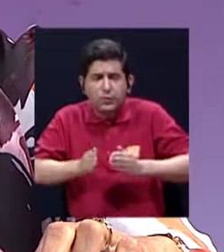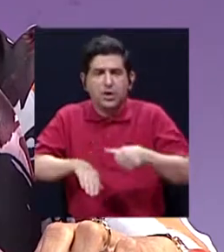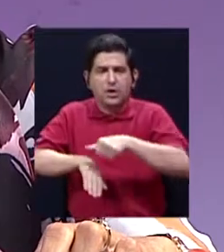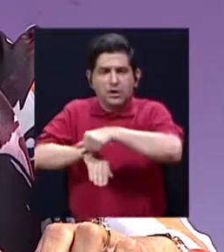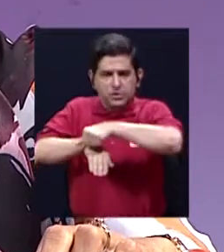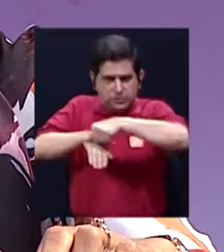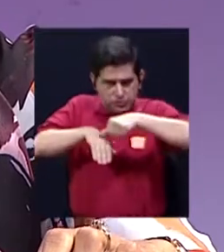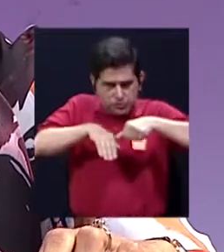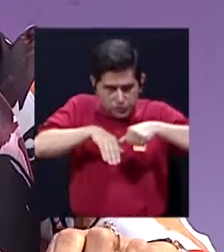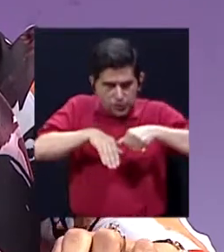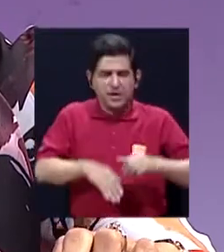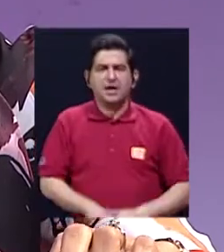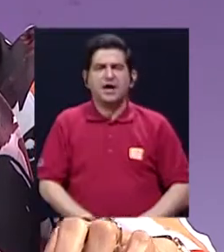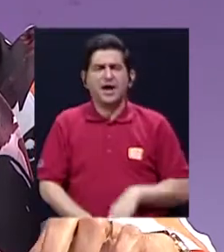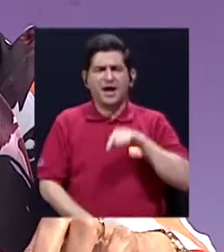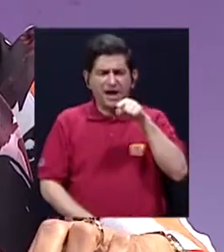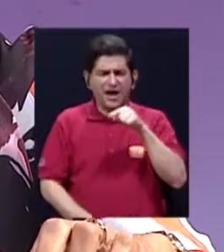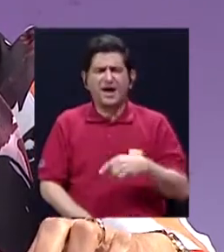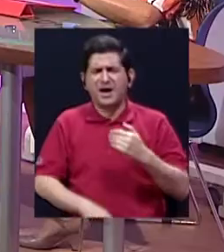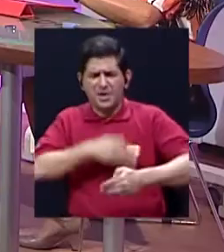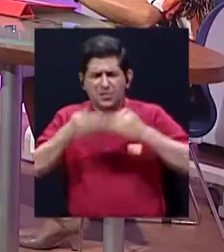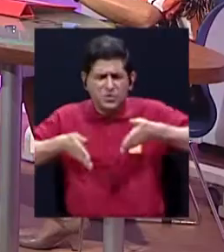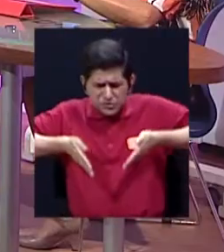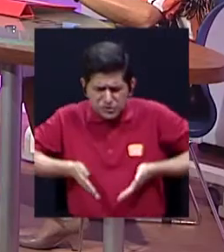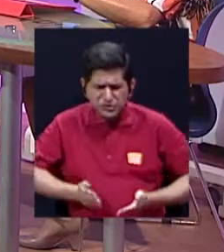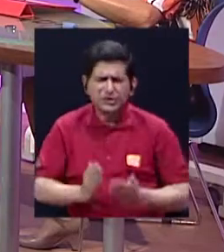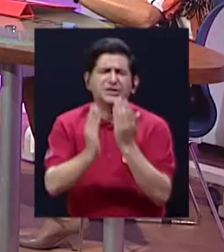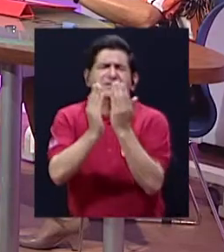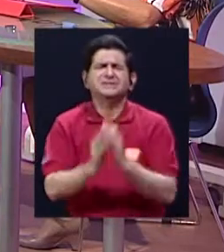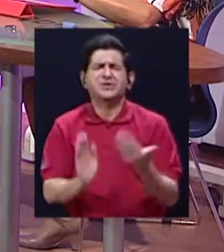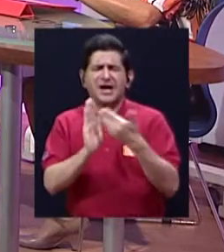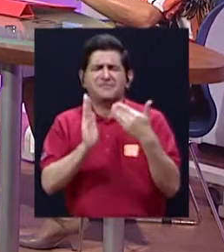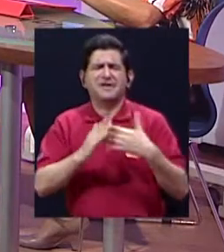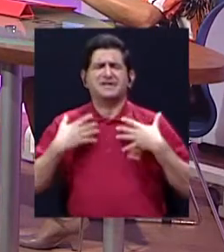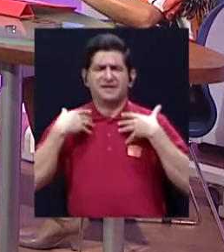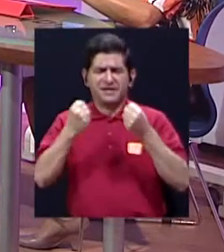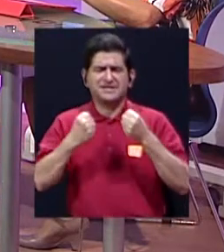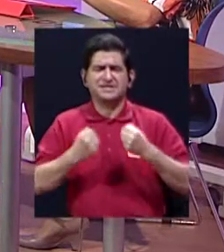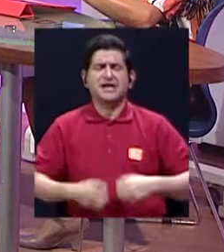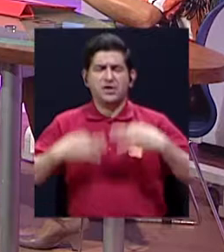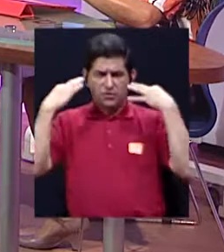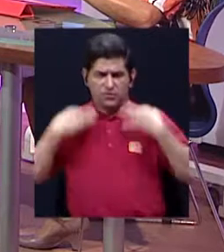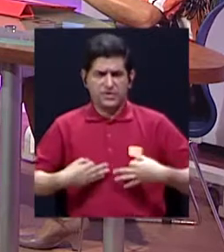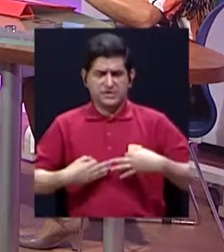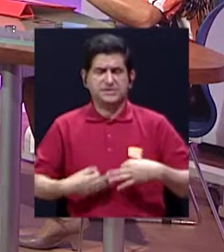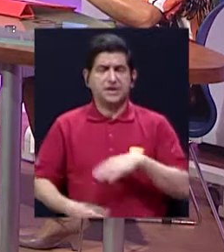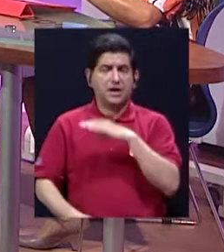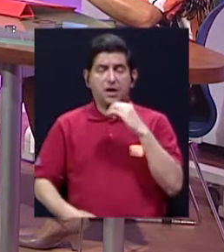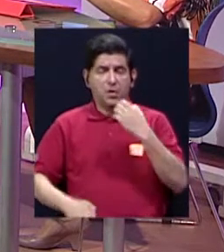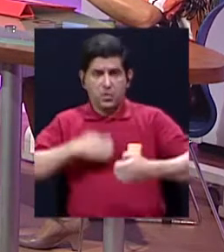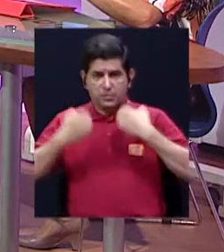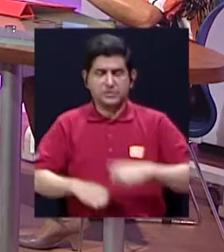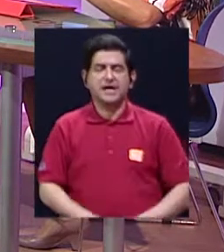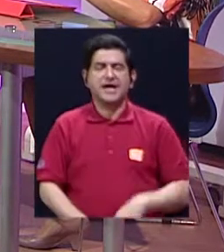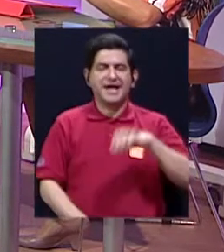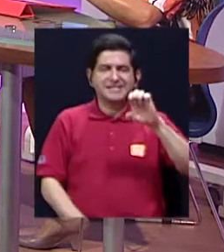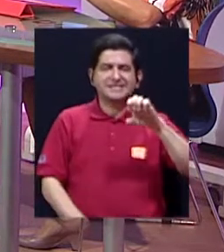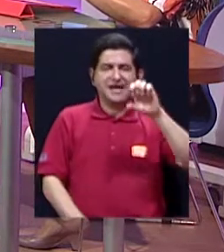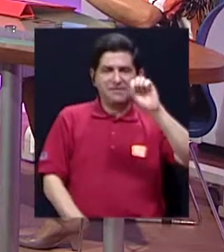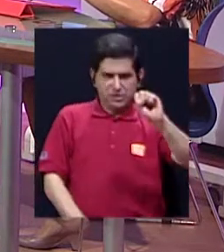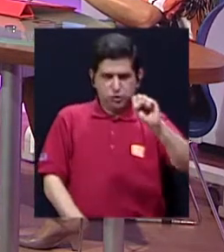porque el parto vaginal le dañaba su salud física, sino emocional. Y don Esteban Solís de San José